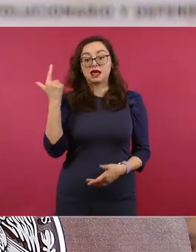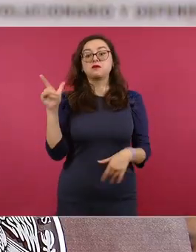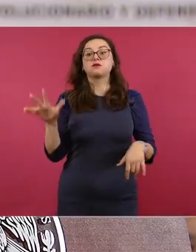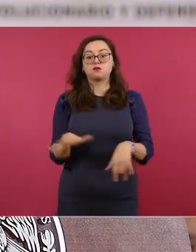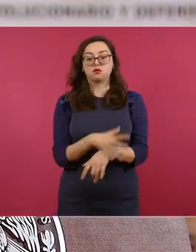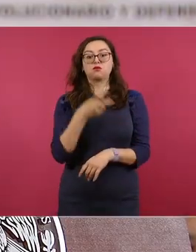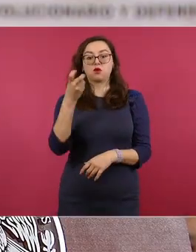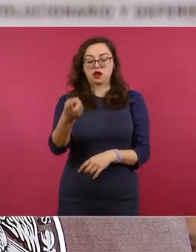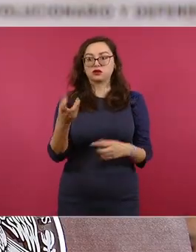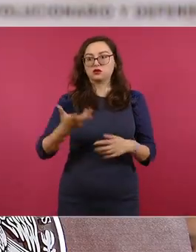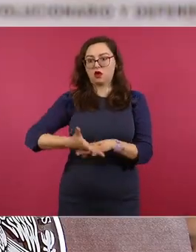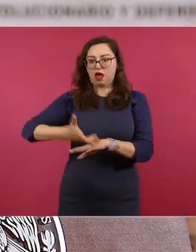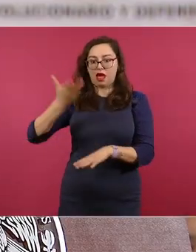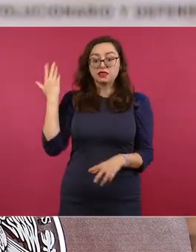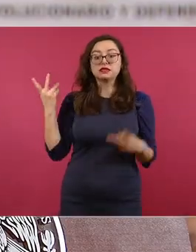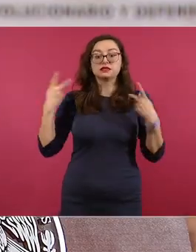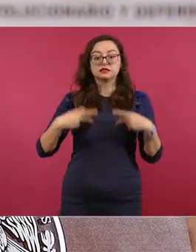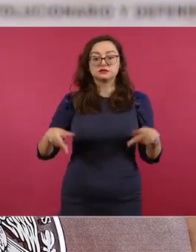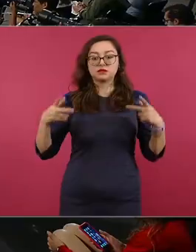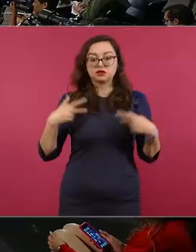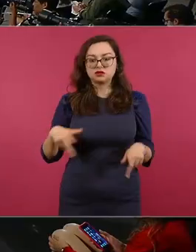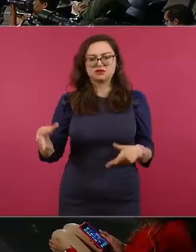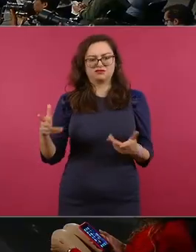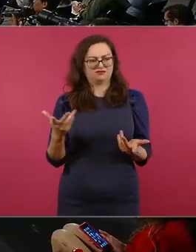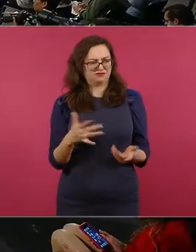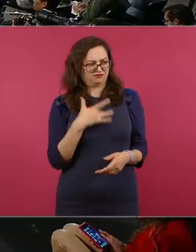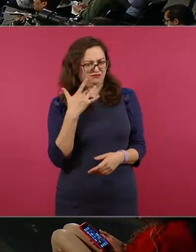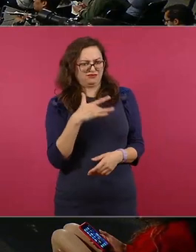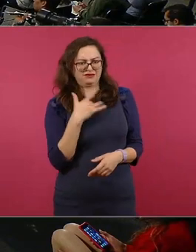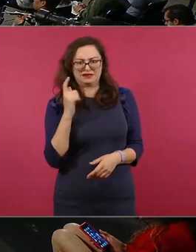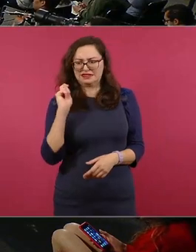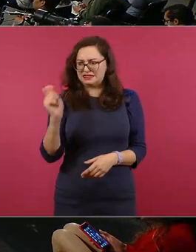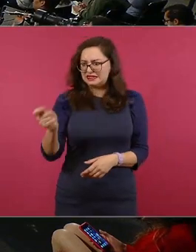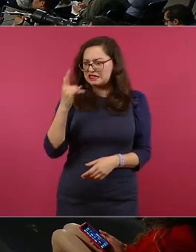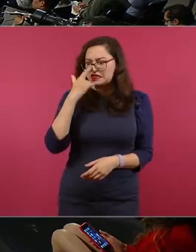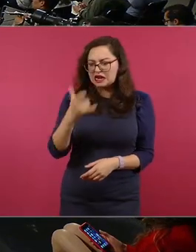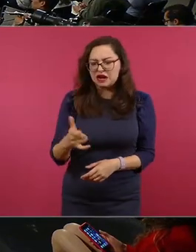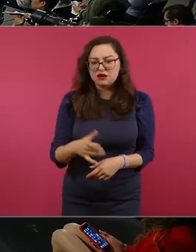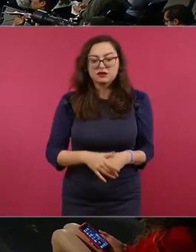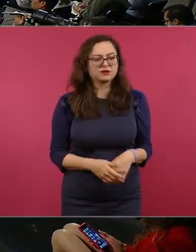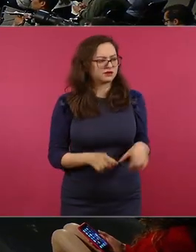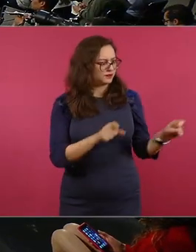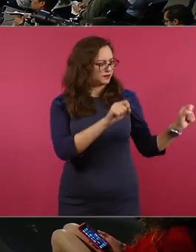hicieron mención, ¿no? Muchos grupos técnicos. A ver, pero ¿esto qué es?